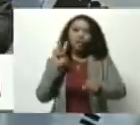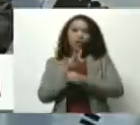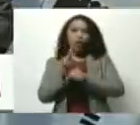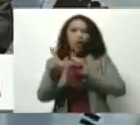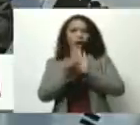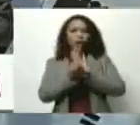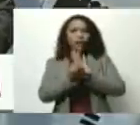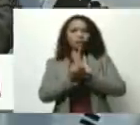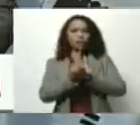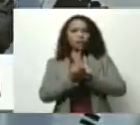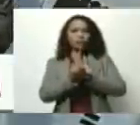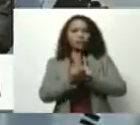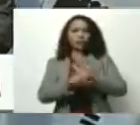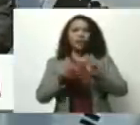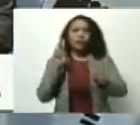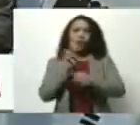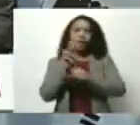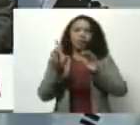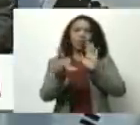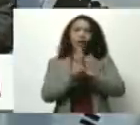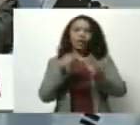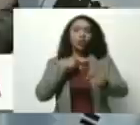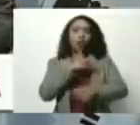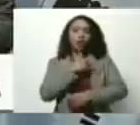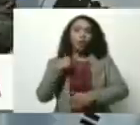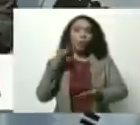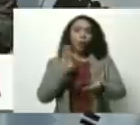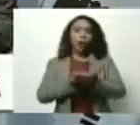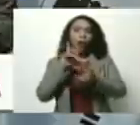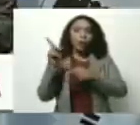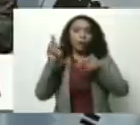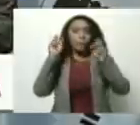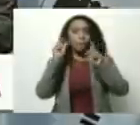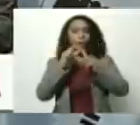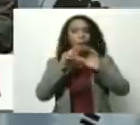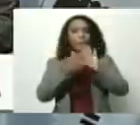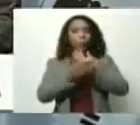ley, obviamente violatorio a la ley. Yo quiero colocar este símil porque